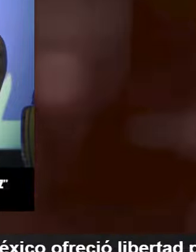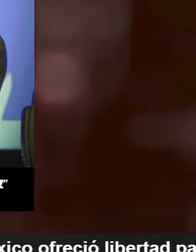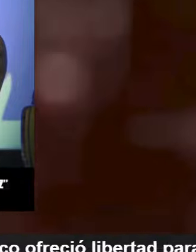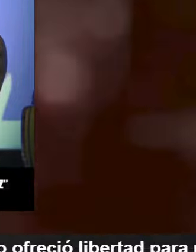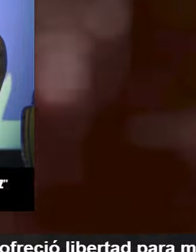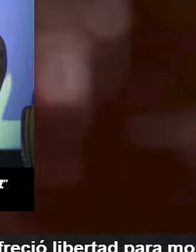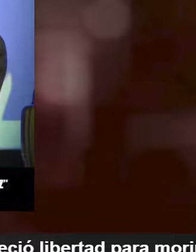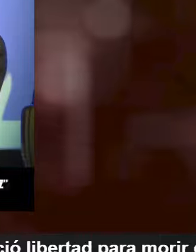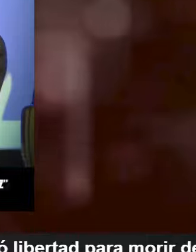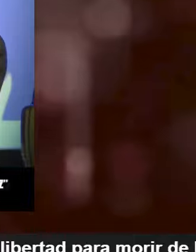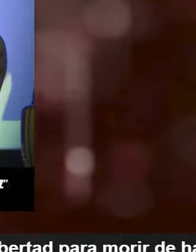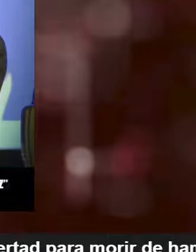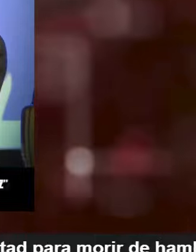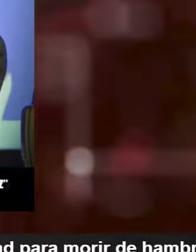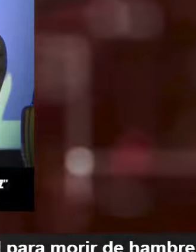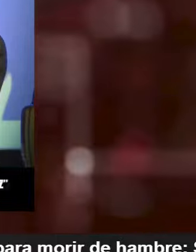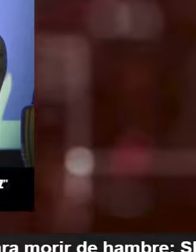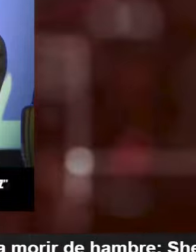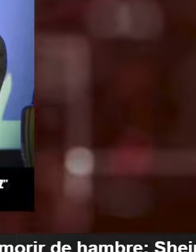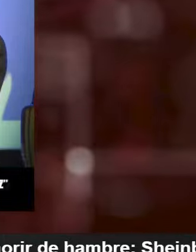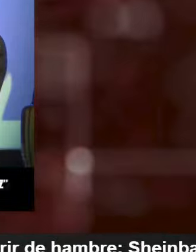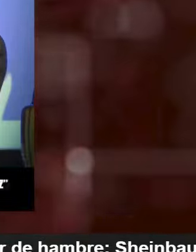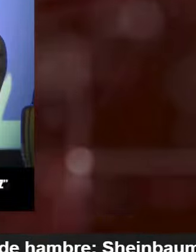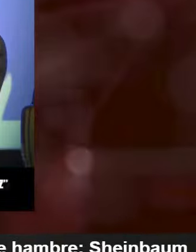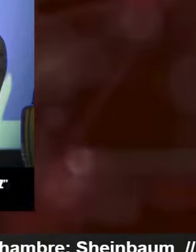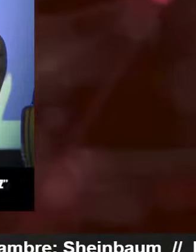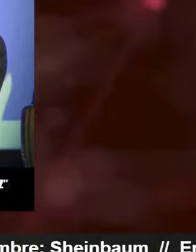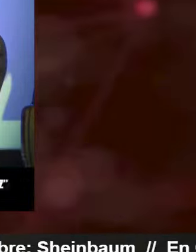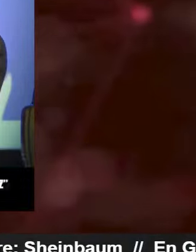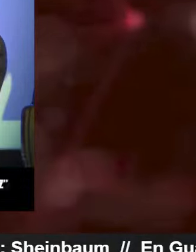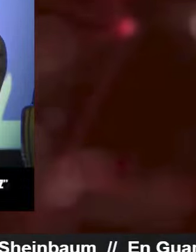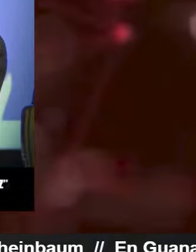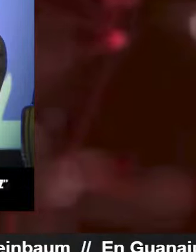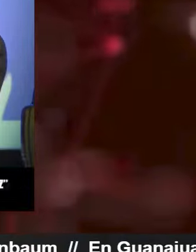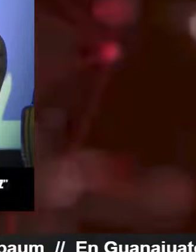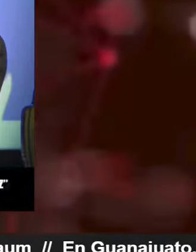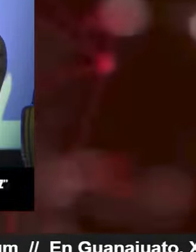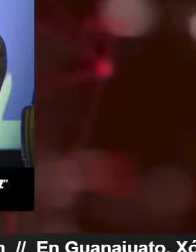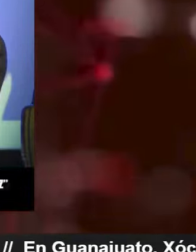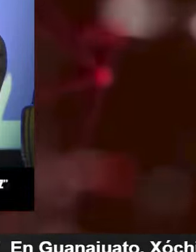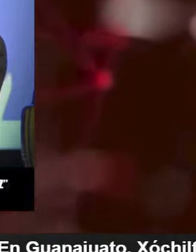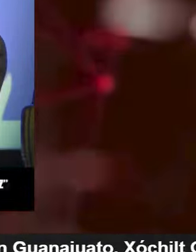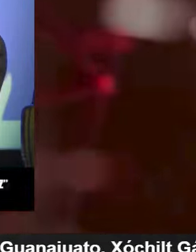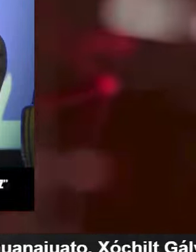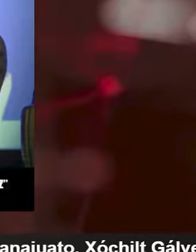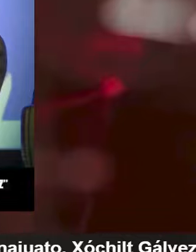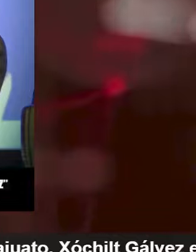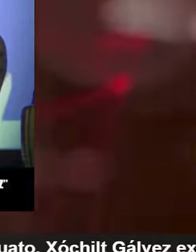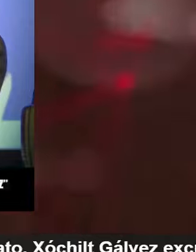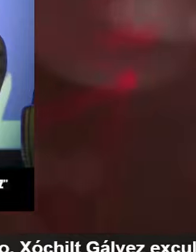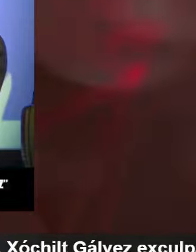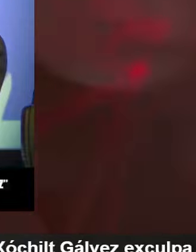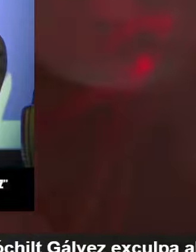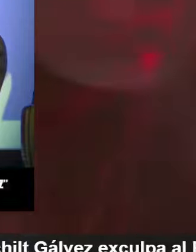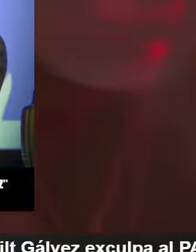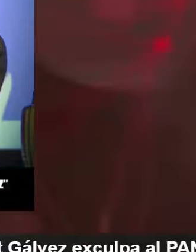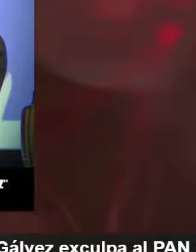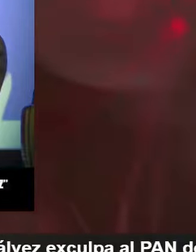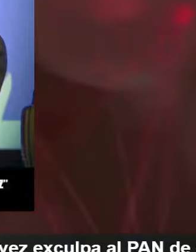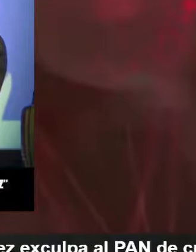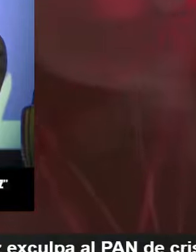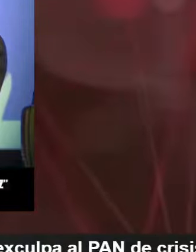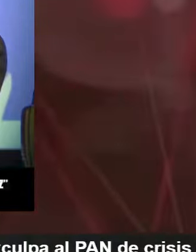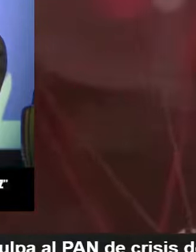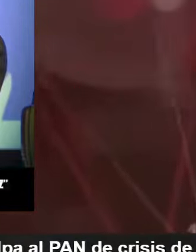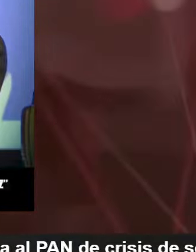por las leyes que obligaban incluso por la Constitución que obligaba a los eh funci arios que no ganen